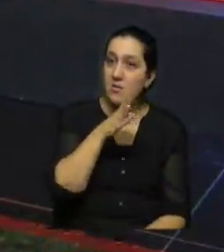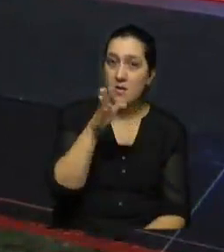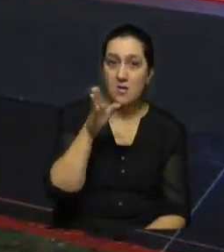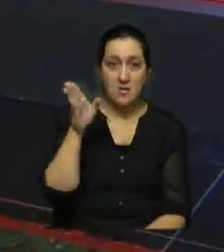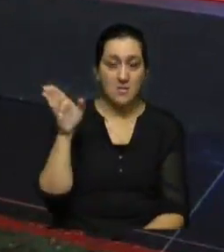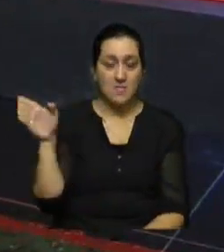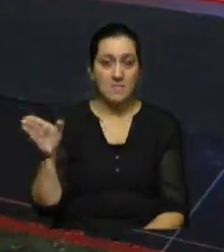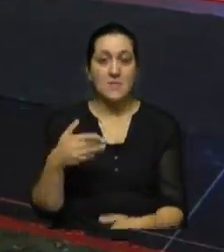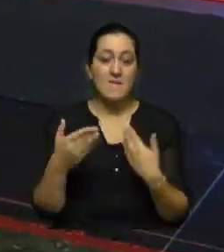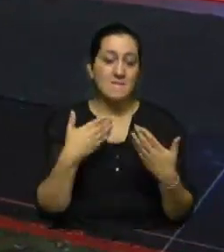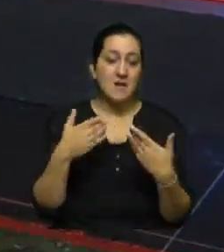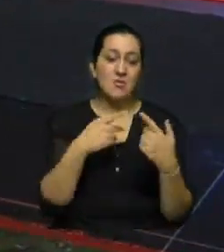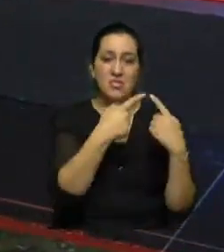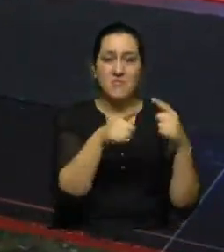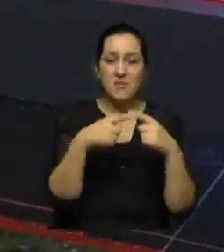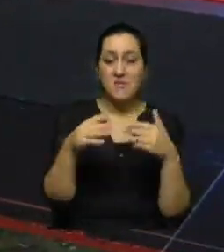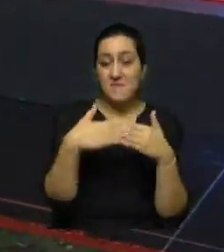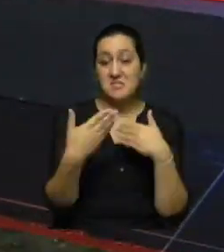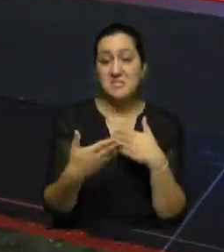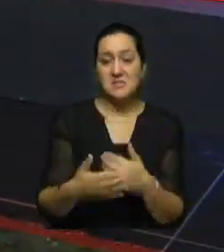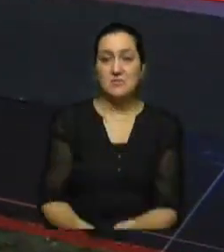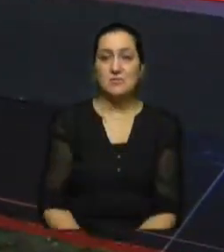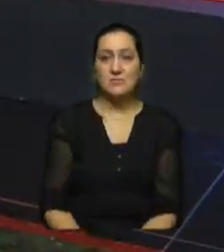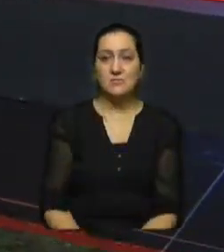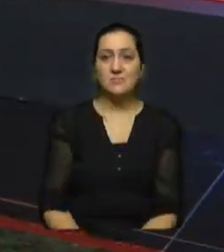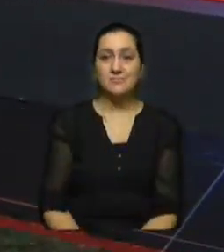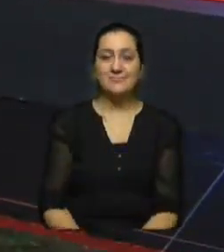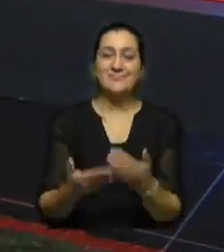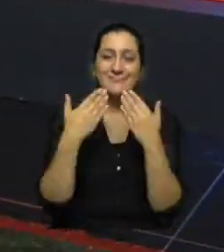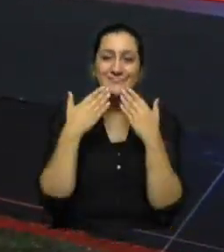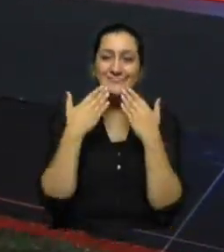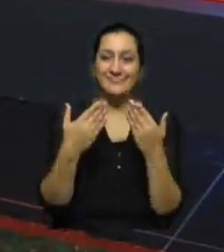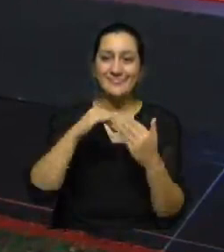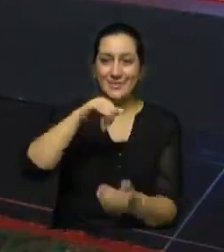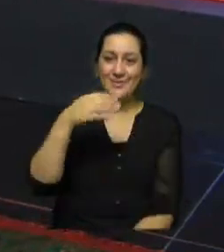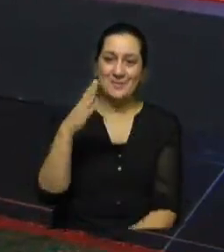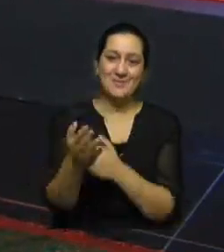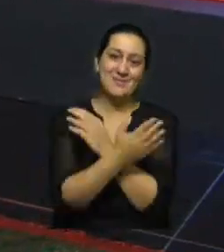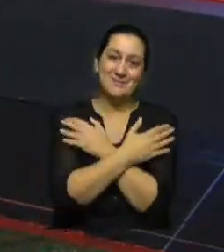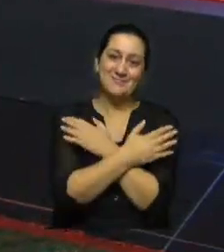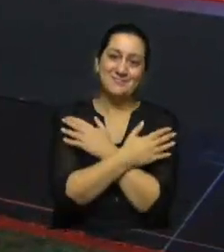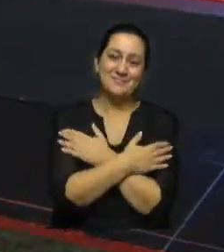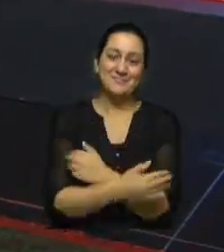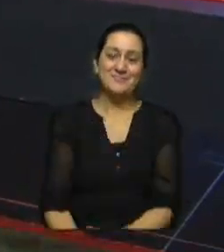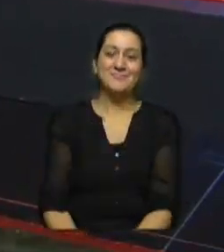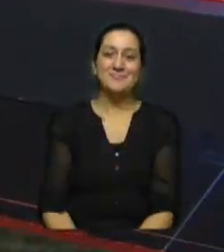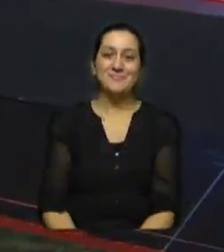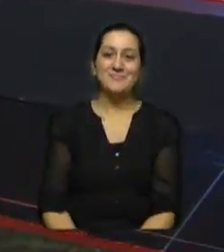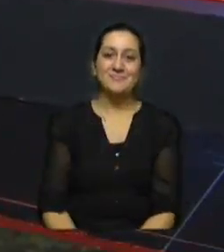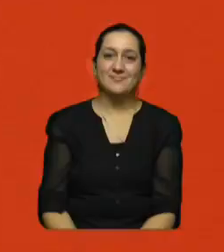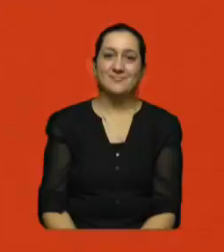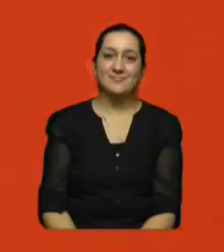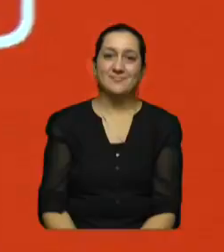tarea de conversar con los distintos vecinas y vecinas en los barrios de Montevideo. Muchas gracias, JP, te mandamos un abrazo, nos vemos en minutos. Nada más.